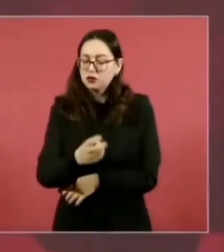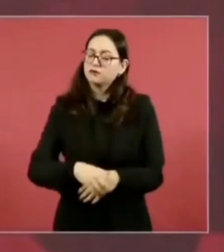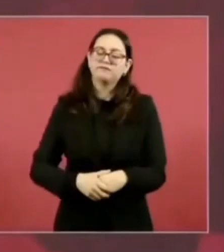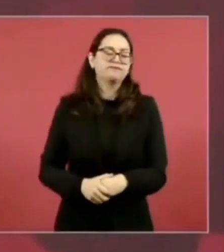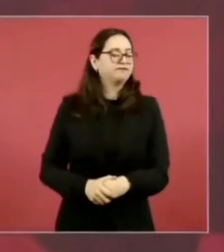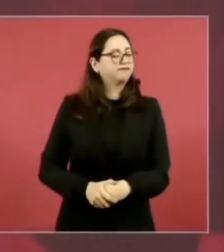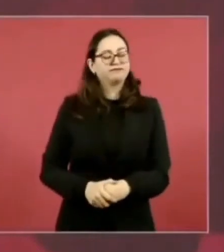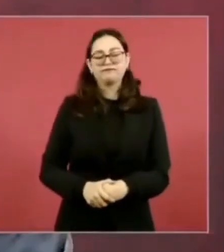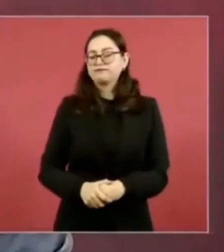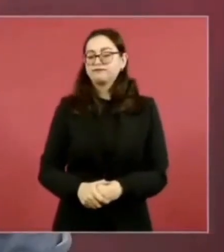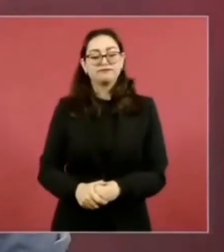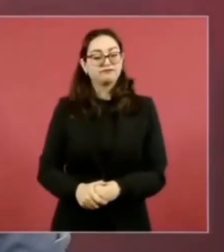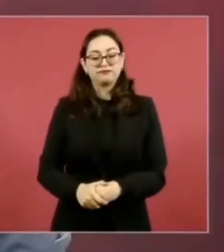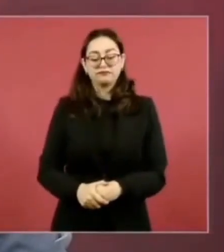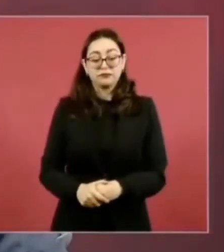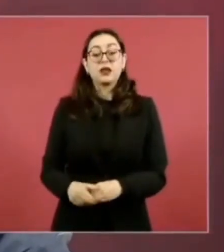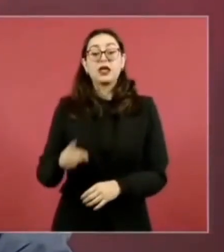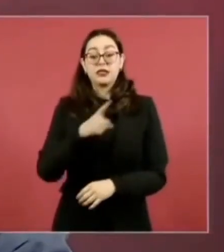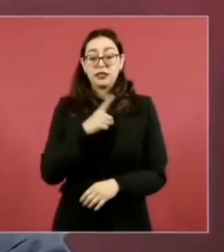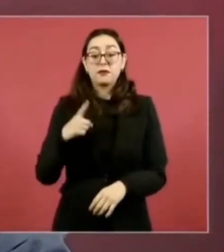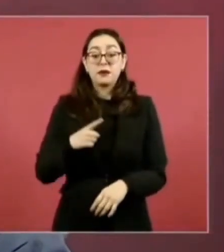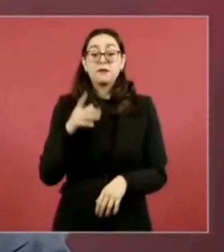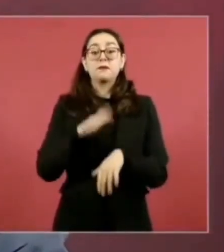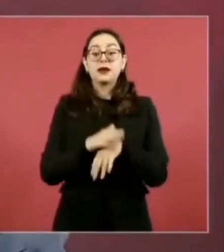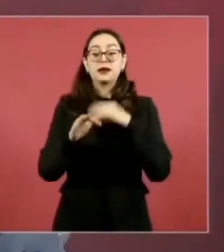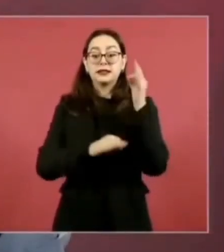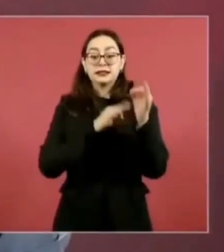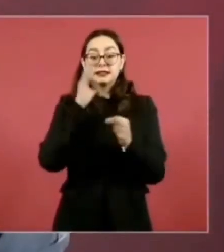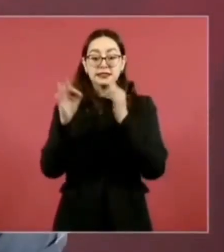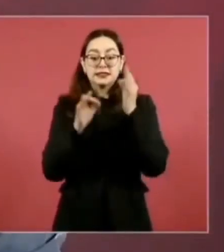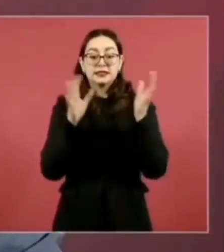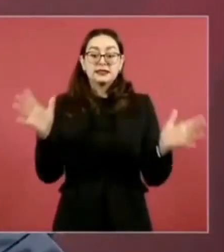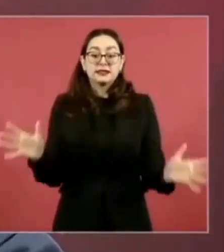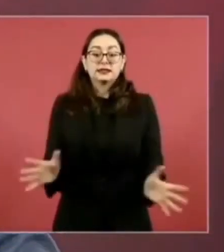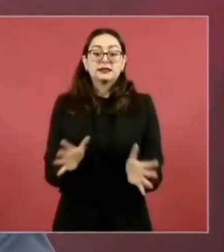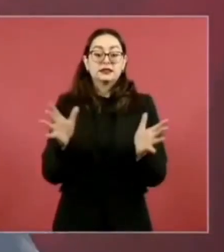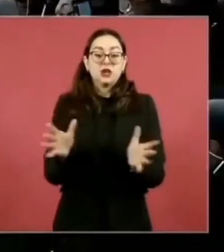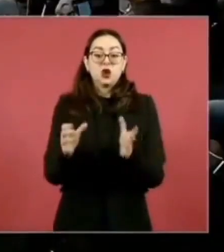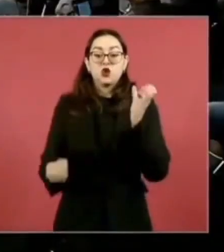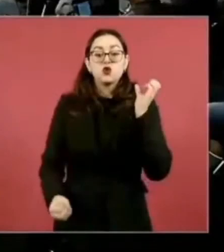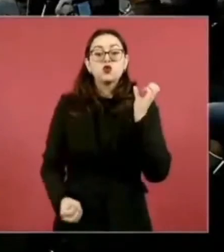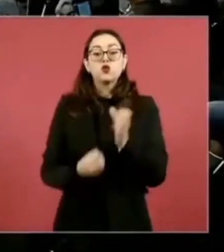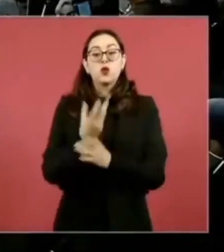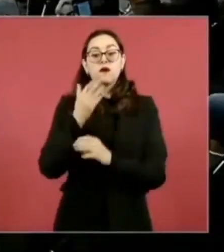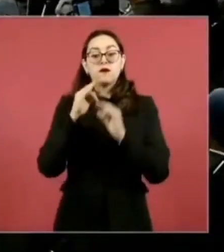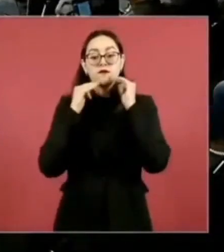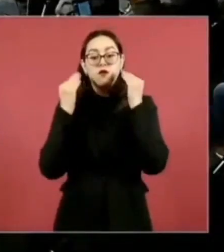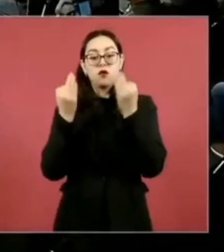Eso es lo que se tiene que seguir atendiendo, una nueva corriente de pensamiento,